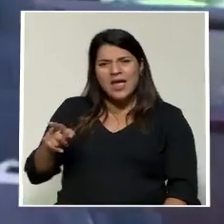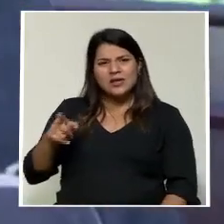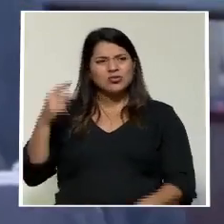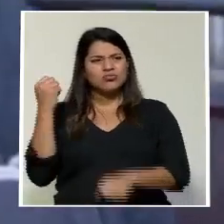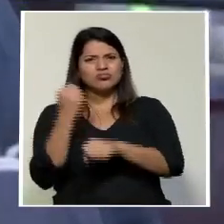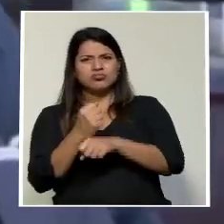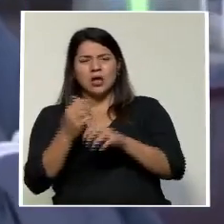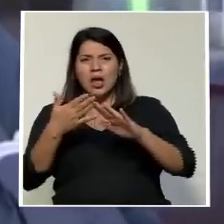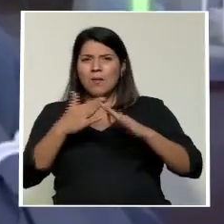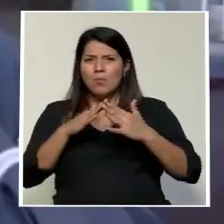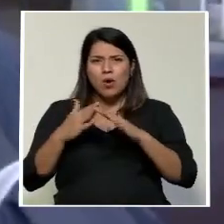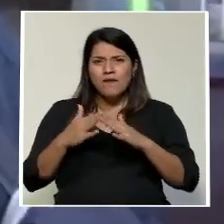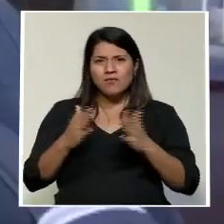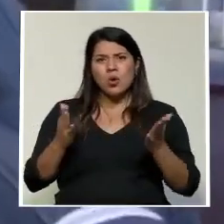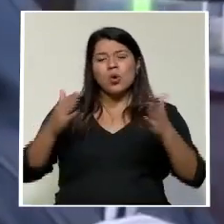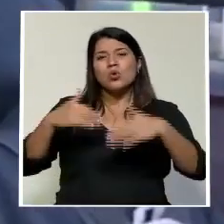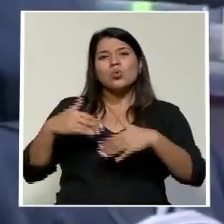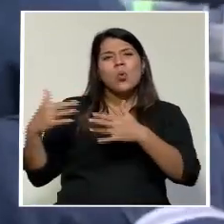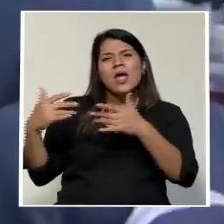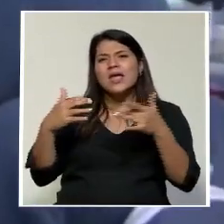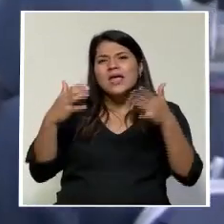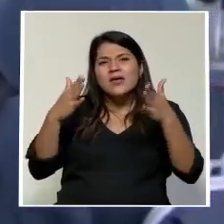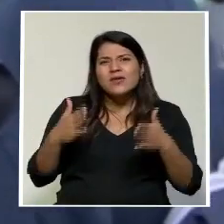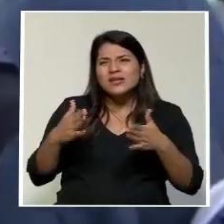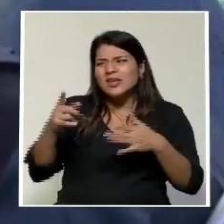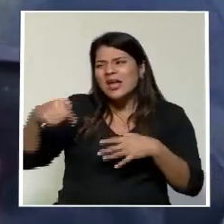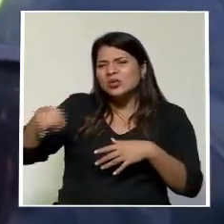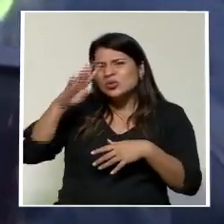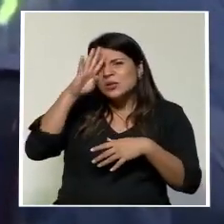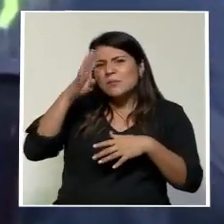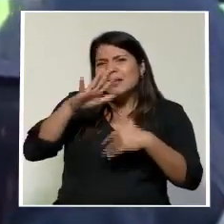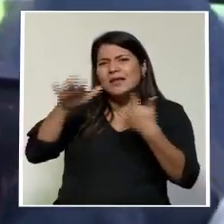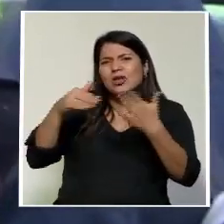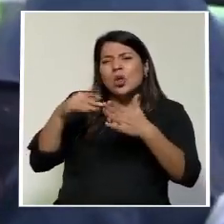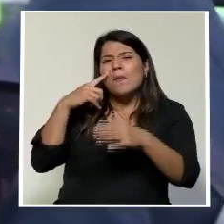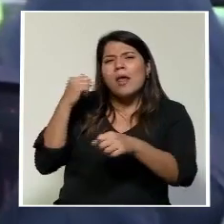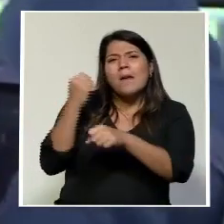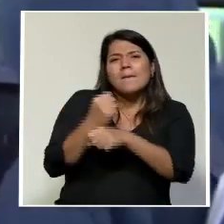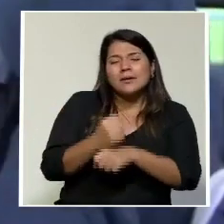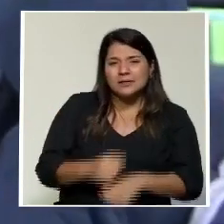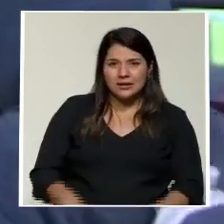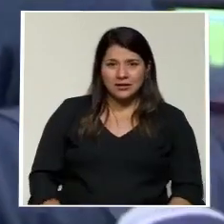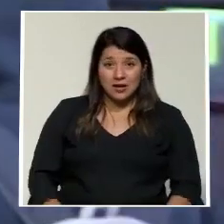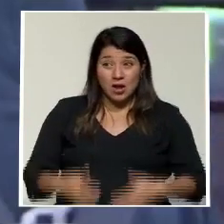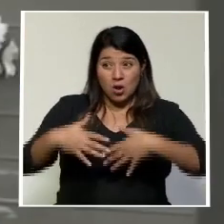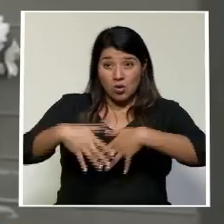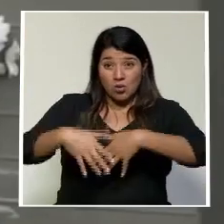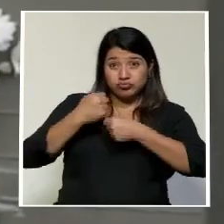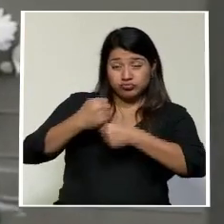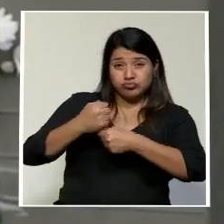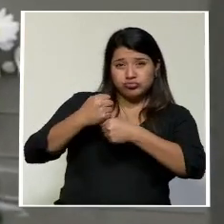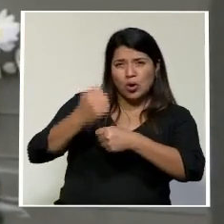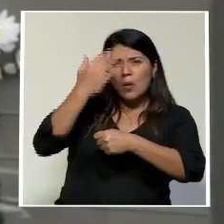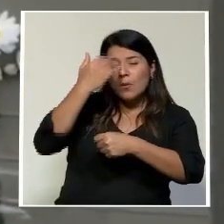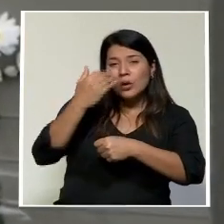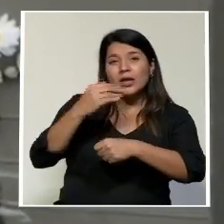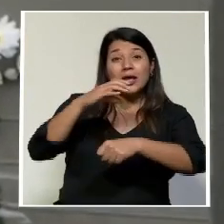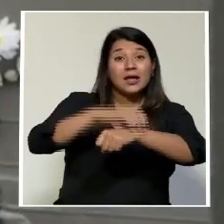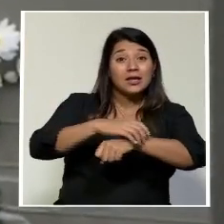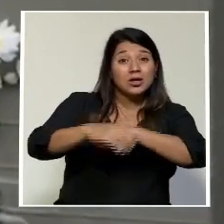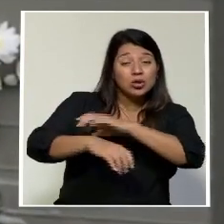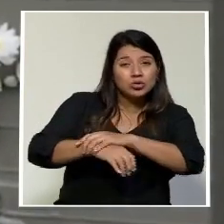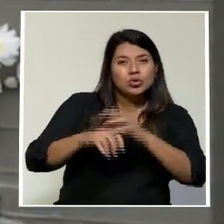no hay guerrilla no hay nada se están inventando todo eso para matarnos las protestas estallaron tras el arresto tortura y